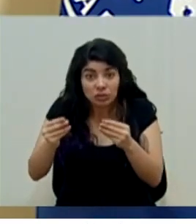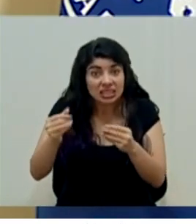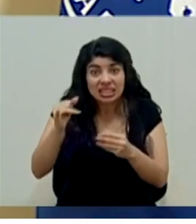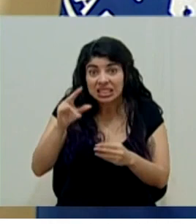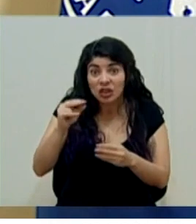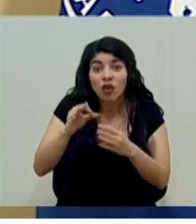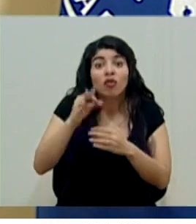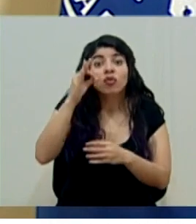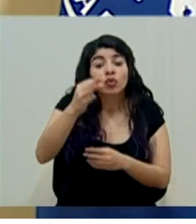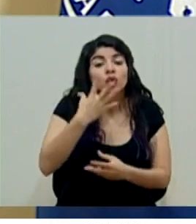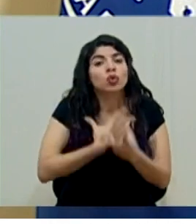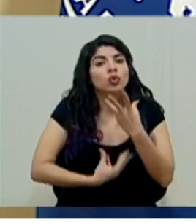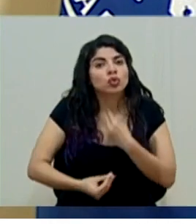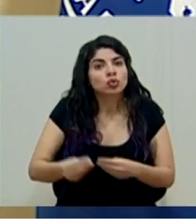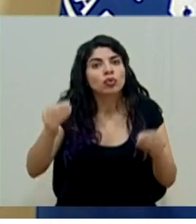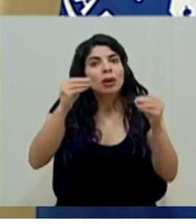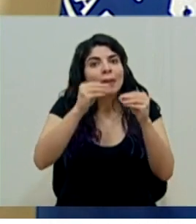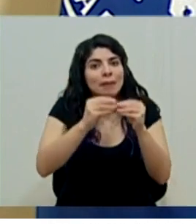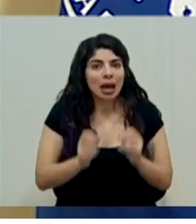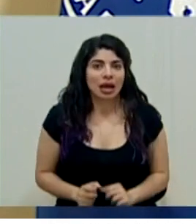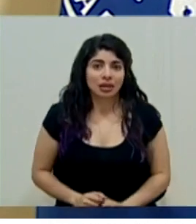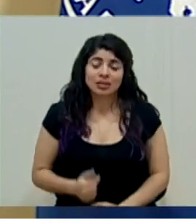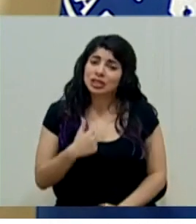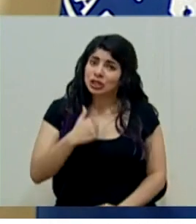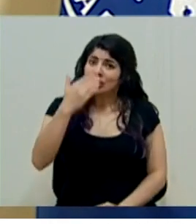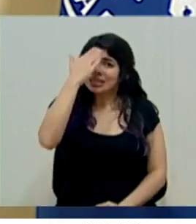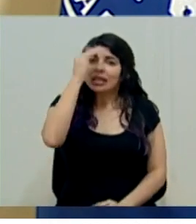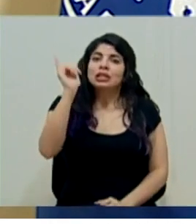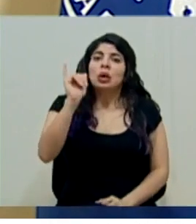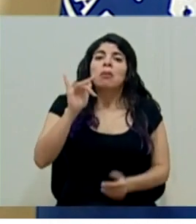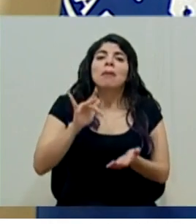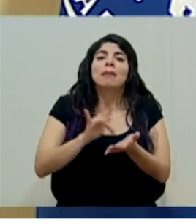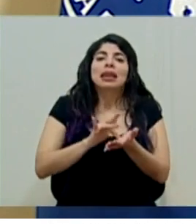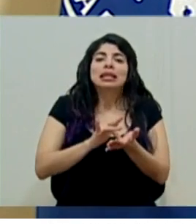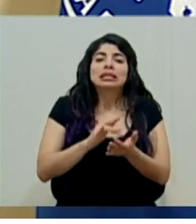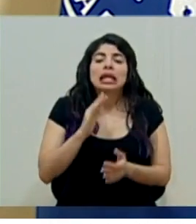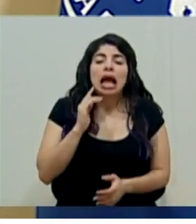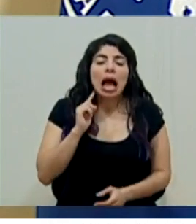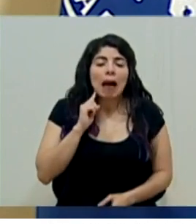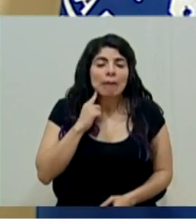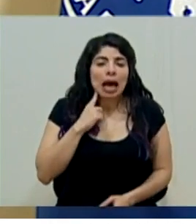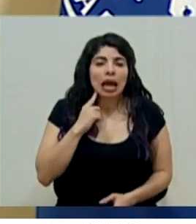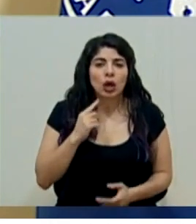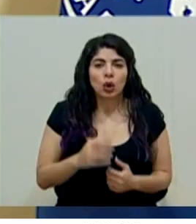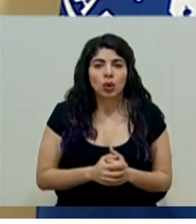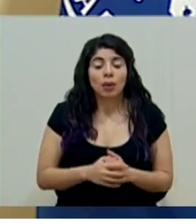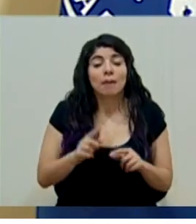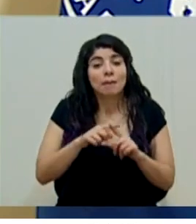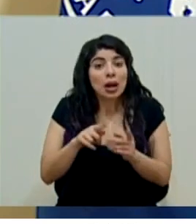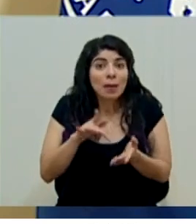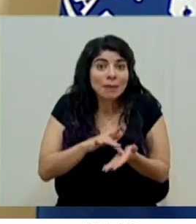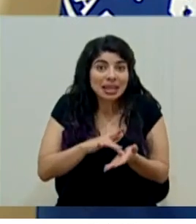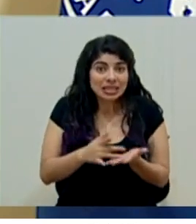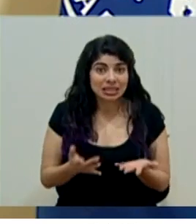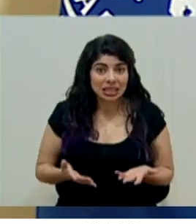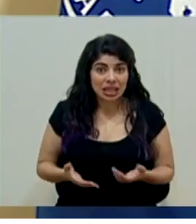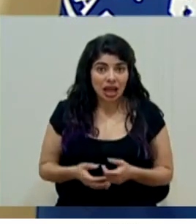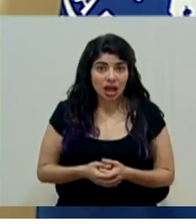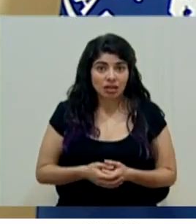a sufrir más. Yo sé, es una medicina amarga, pero medicina al fin y al